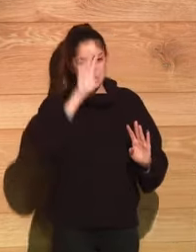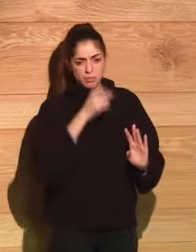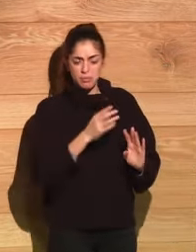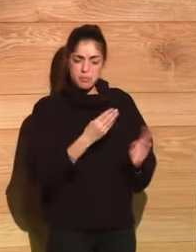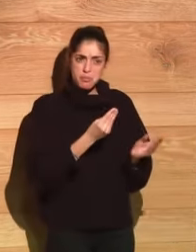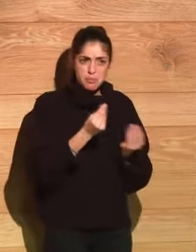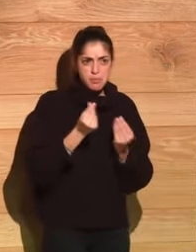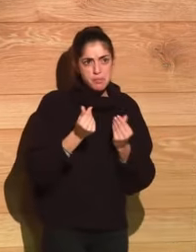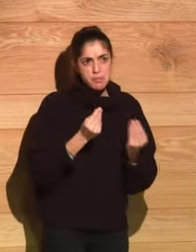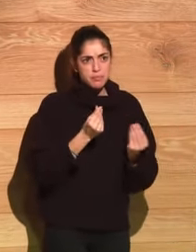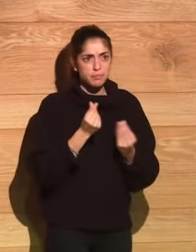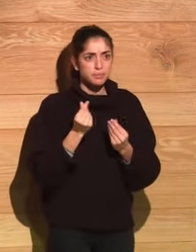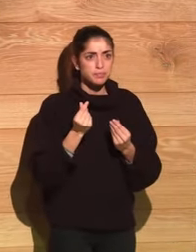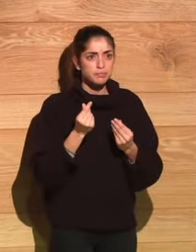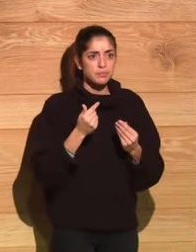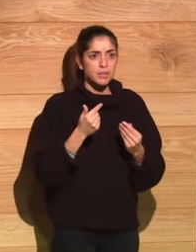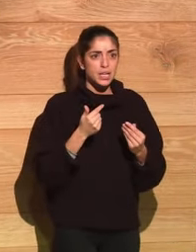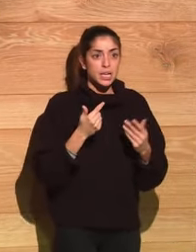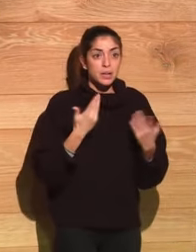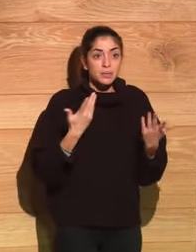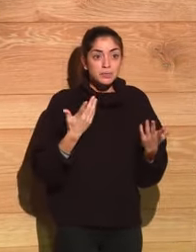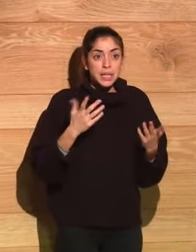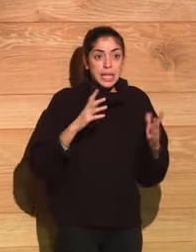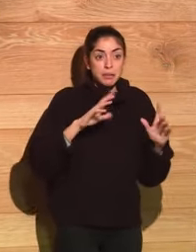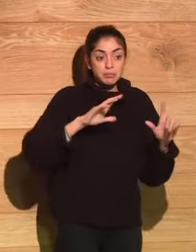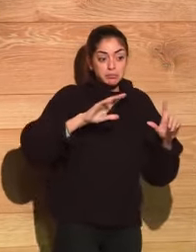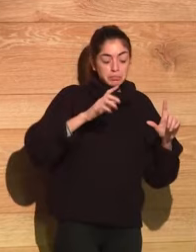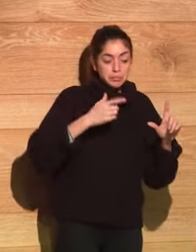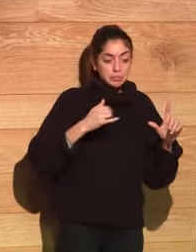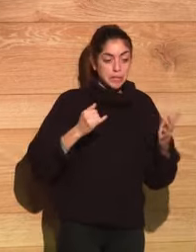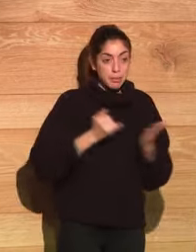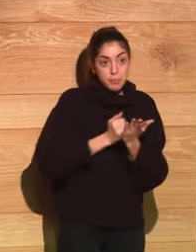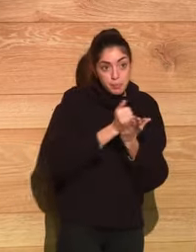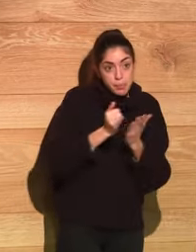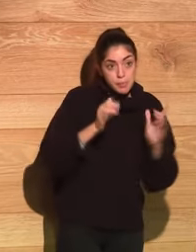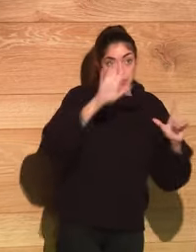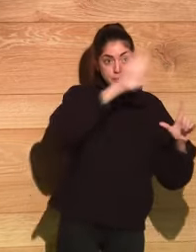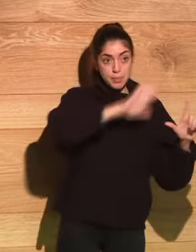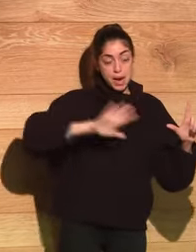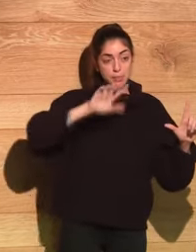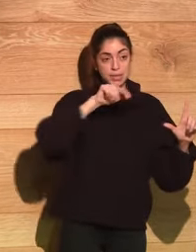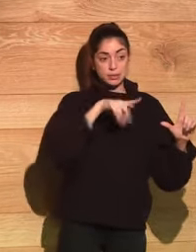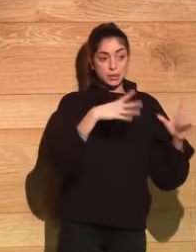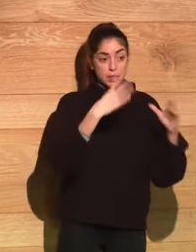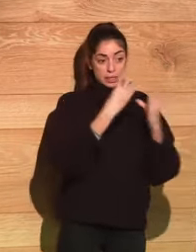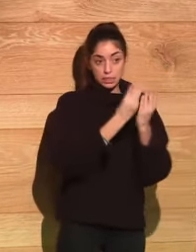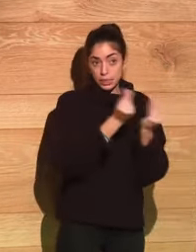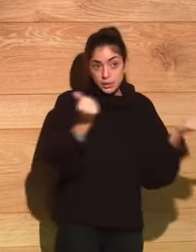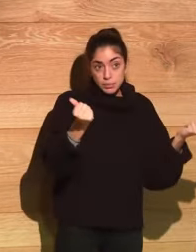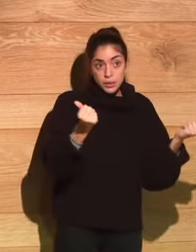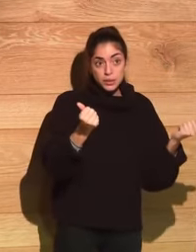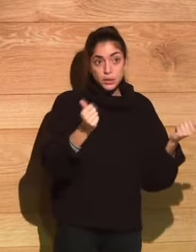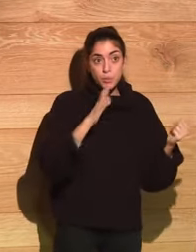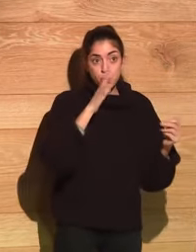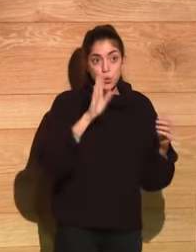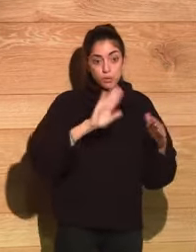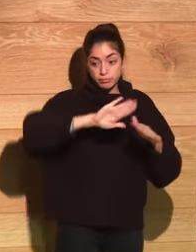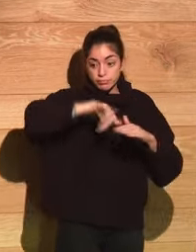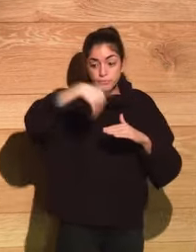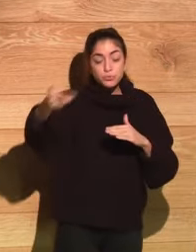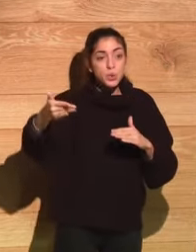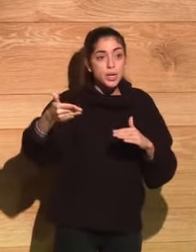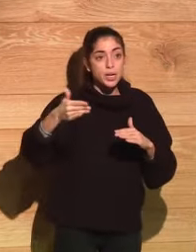tanto como la forma en que desaparecieron del mapa, como la forma en que fueron simplemente expulsados del ámbito